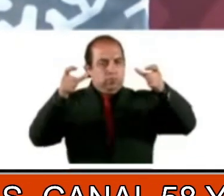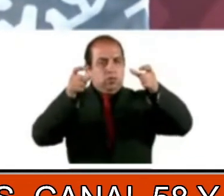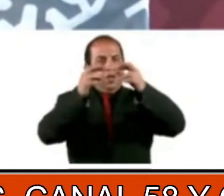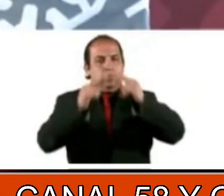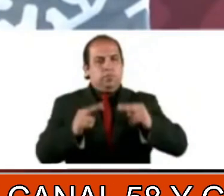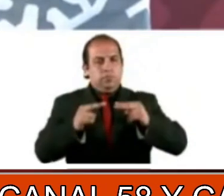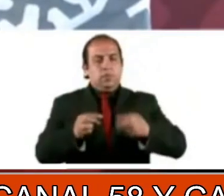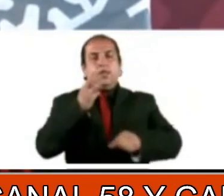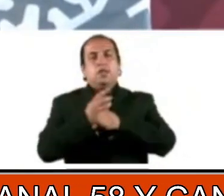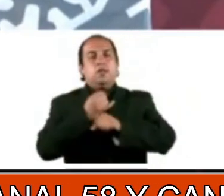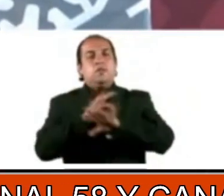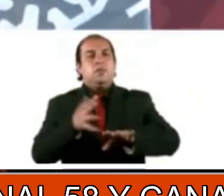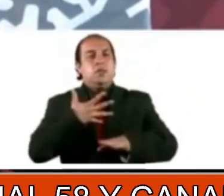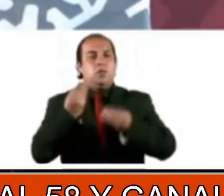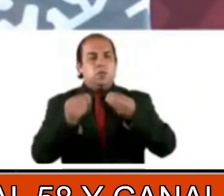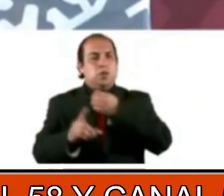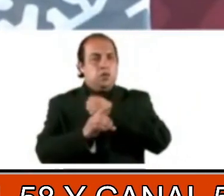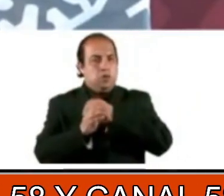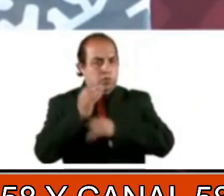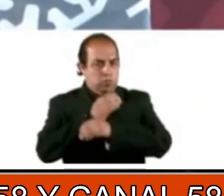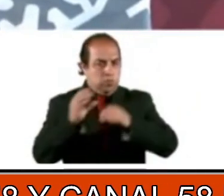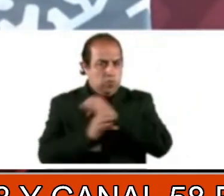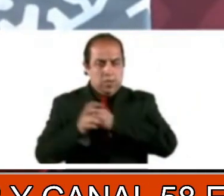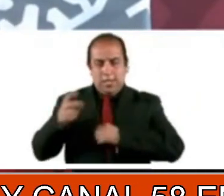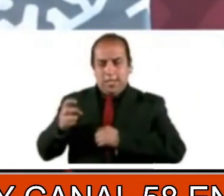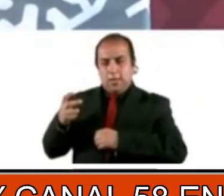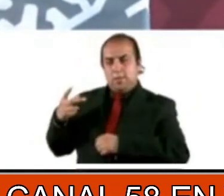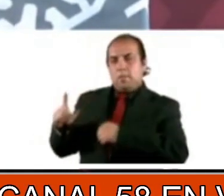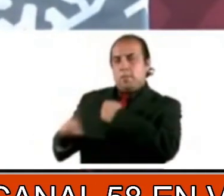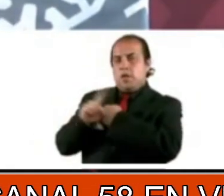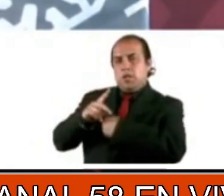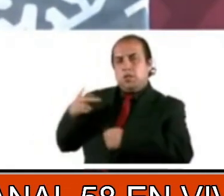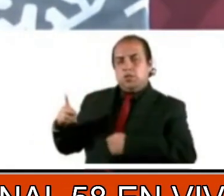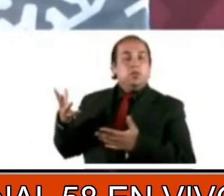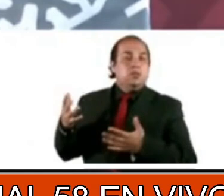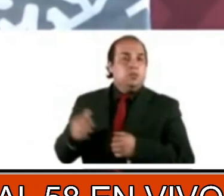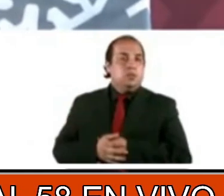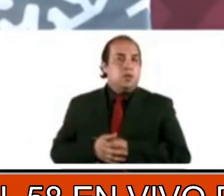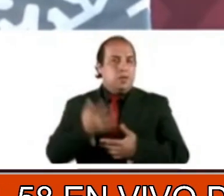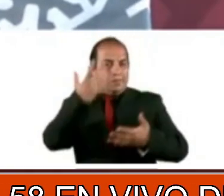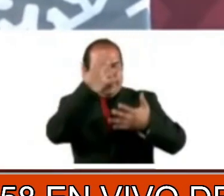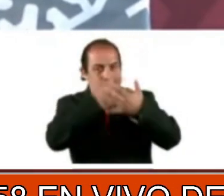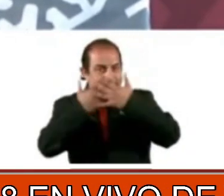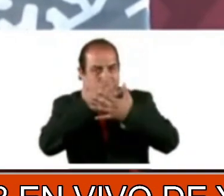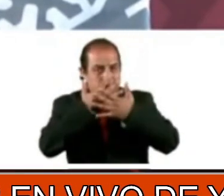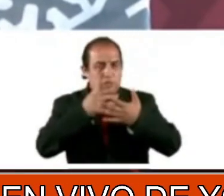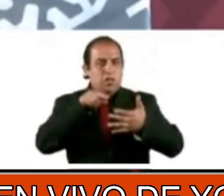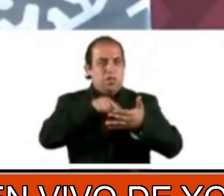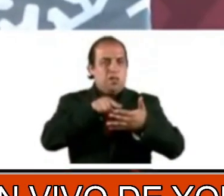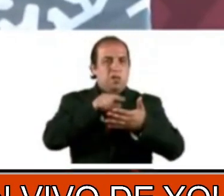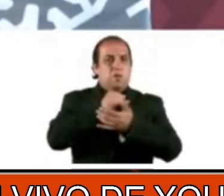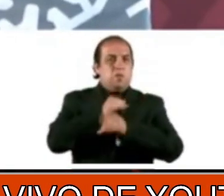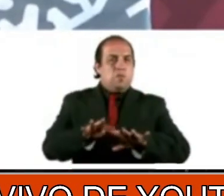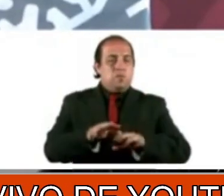dice muchas cosas, es parte de su problema, es decir, es más confuso que asertivo.